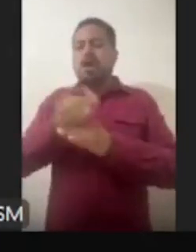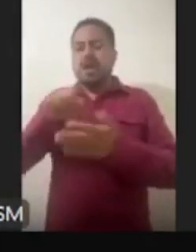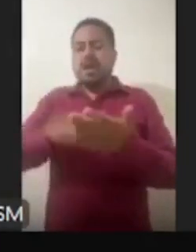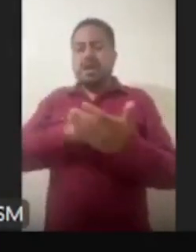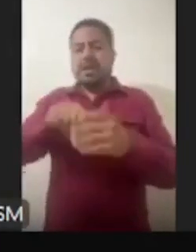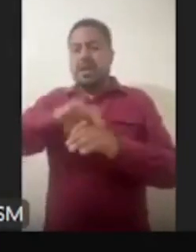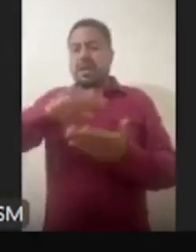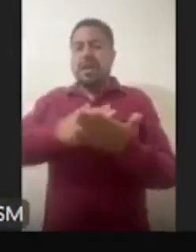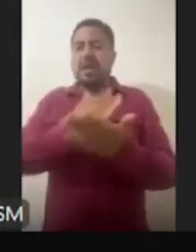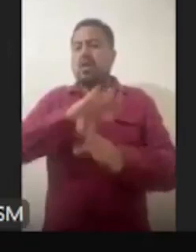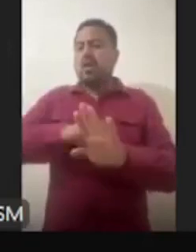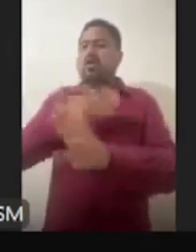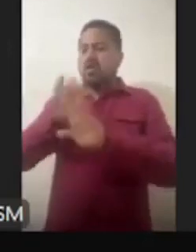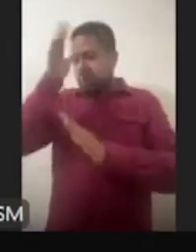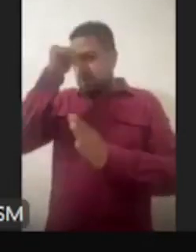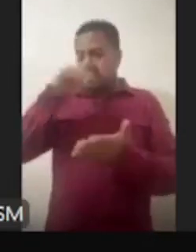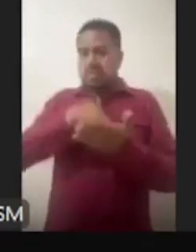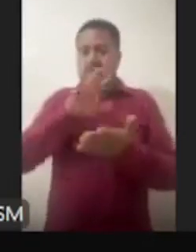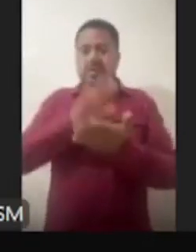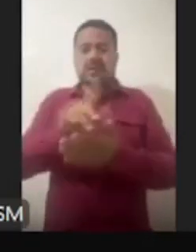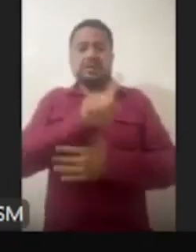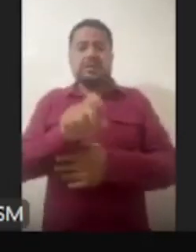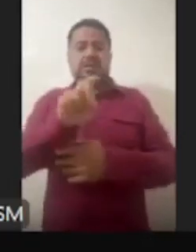acuerdo 133 diagonal C diagonal